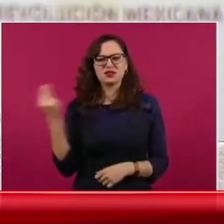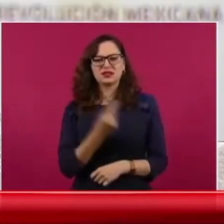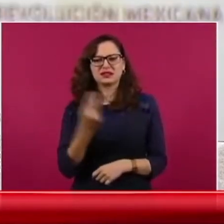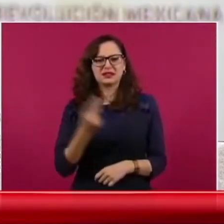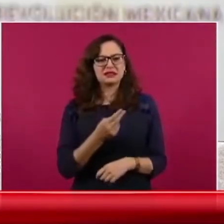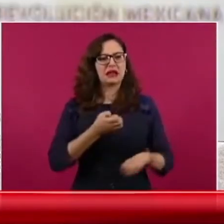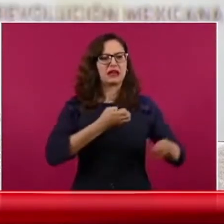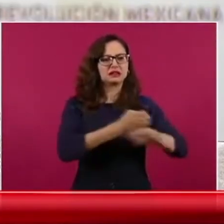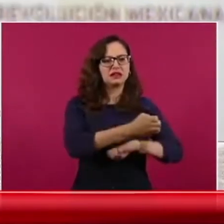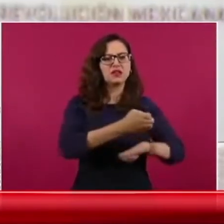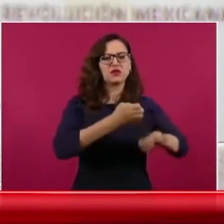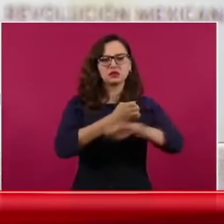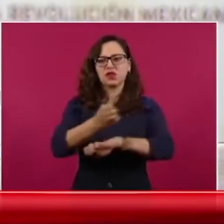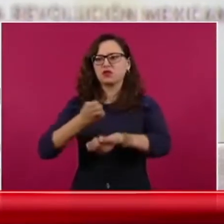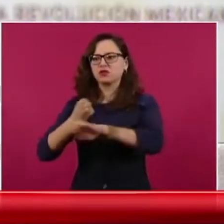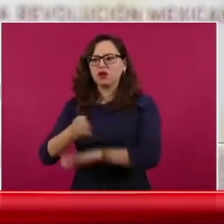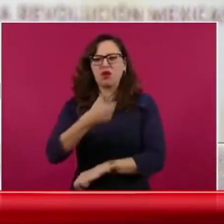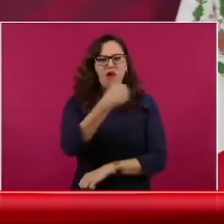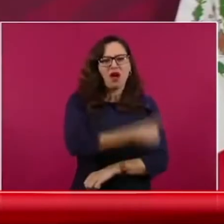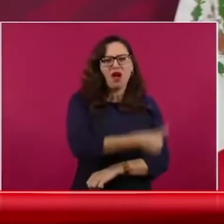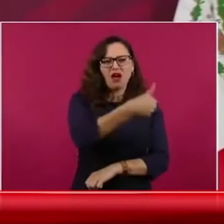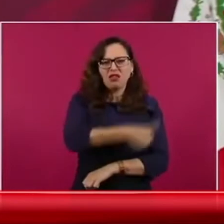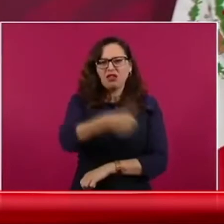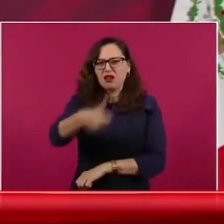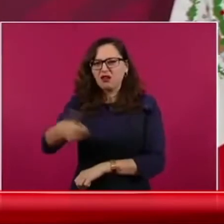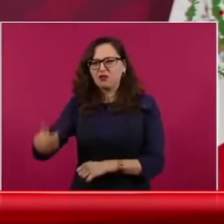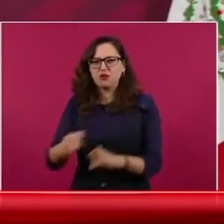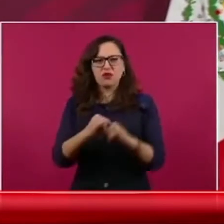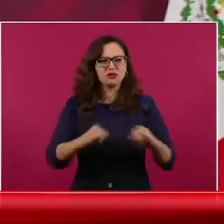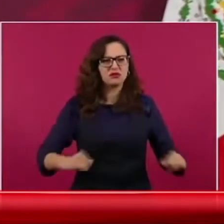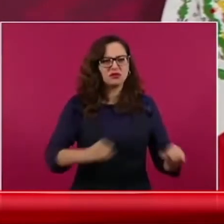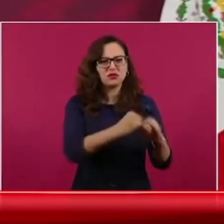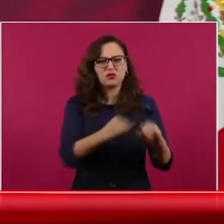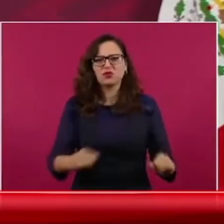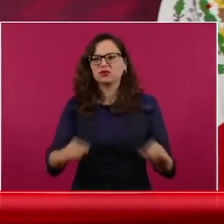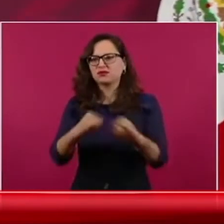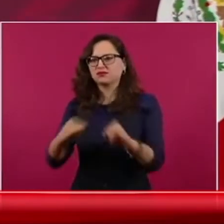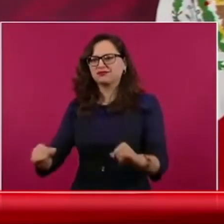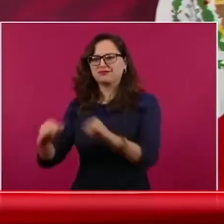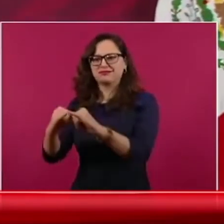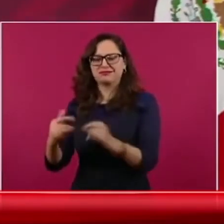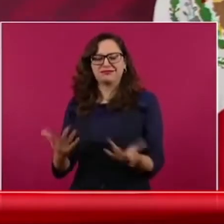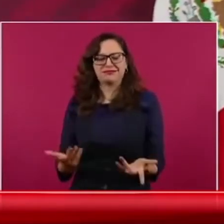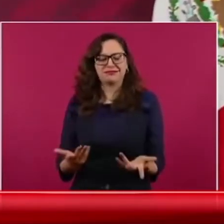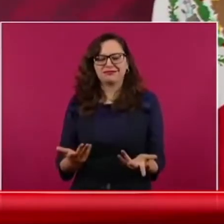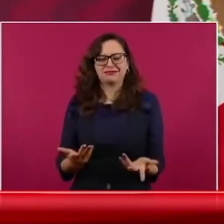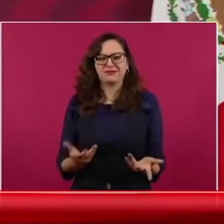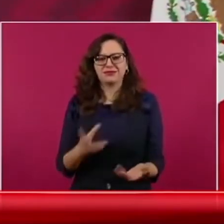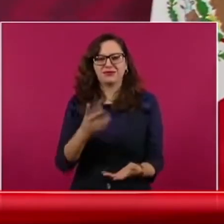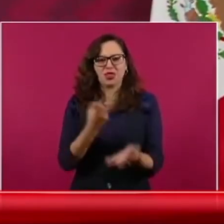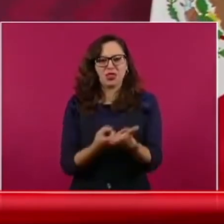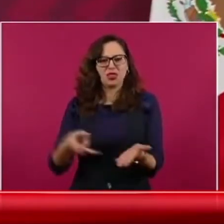necesitarían esos organismos estatales, y ese dinero,